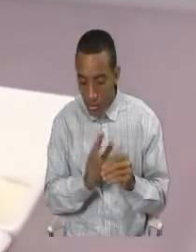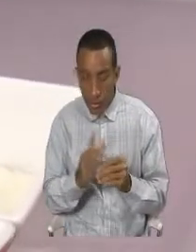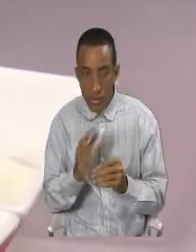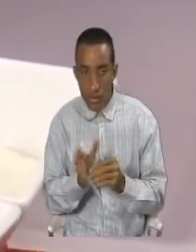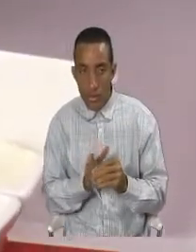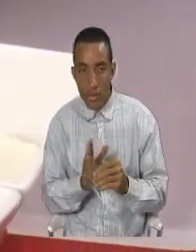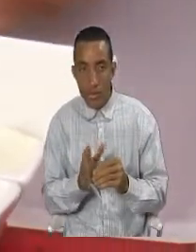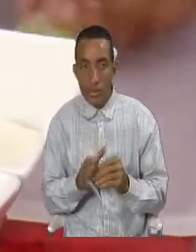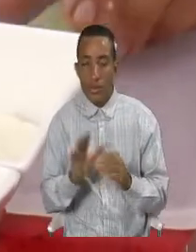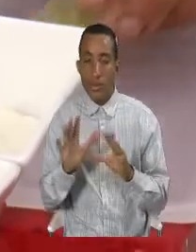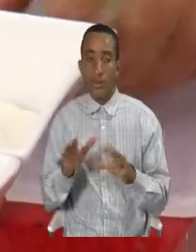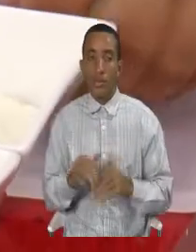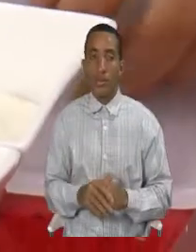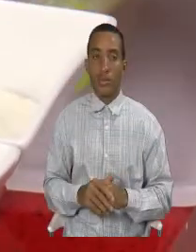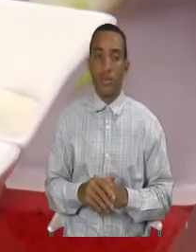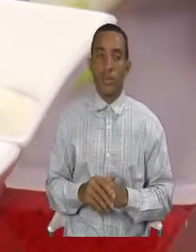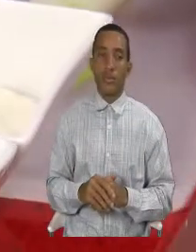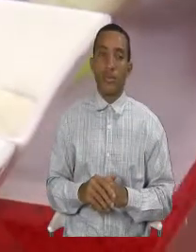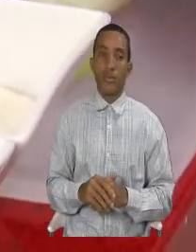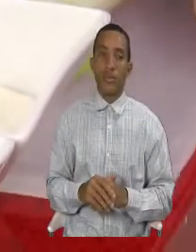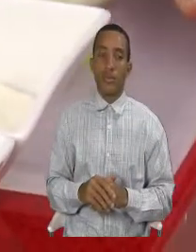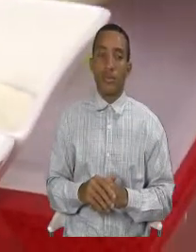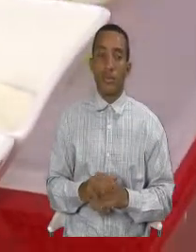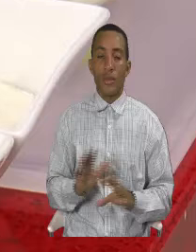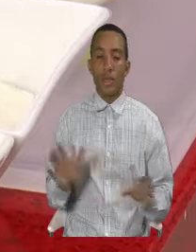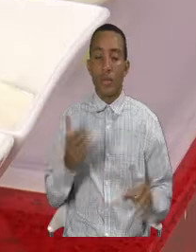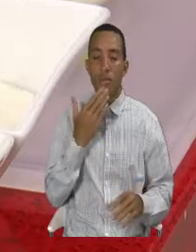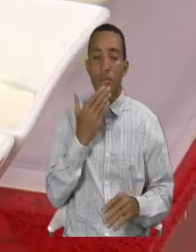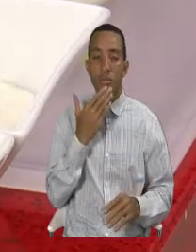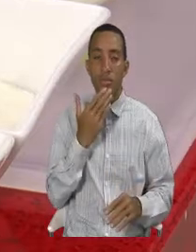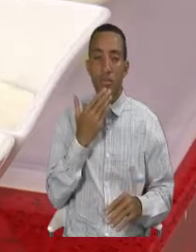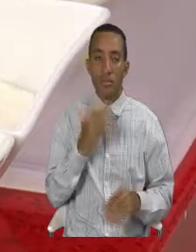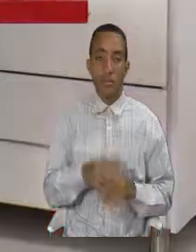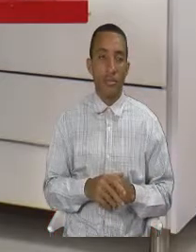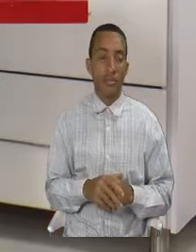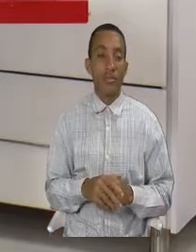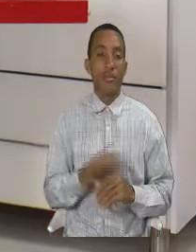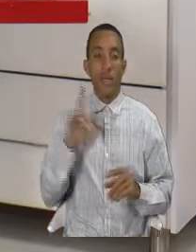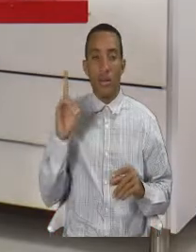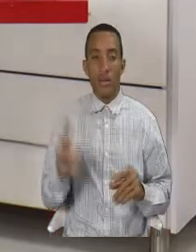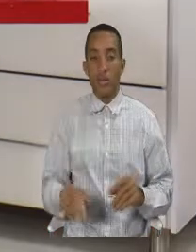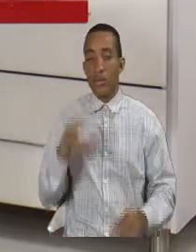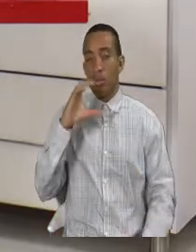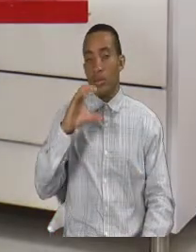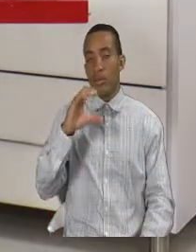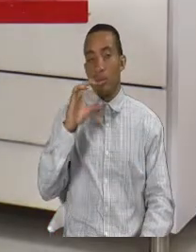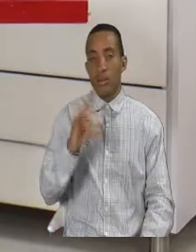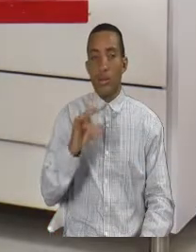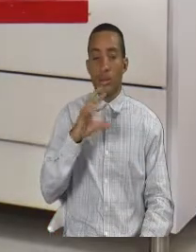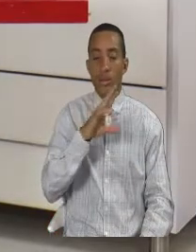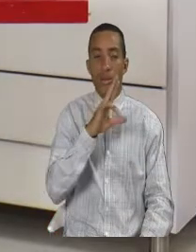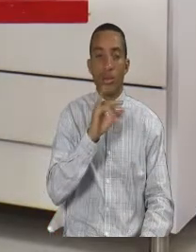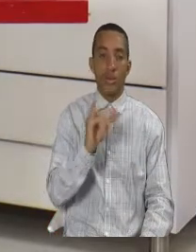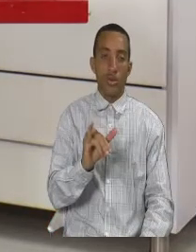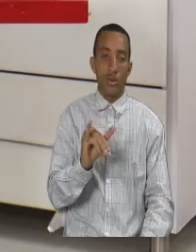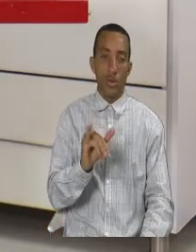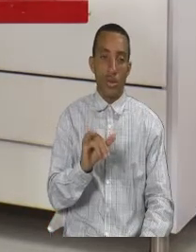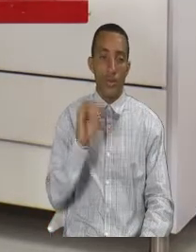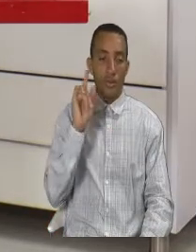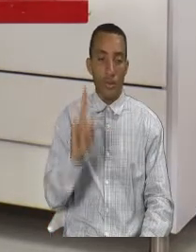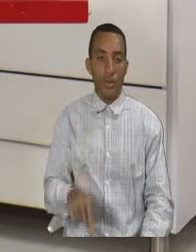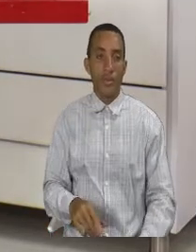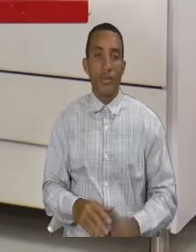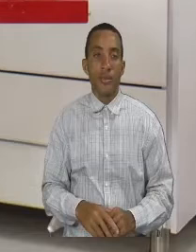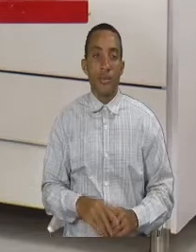casa. Si utilizan, con esta es suficiente. Si utilizan curry también, yo tengo un poquitico de curry. Ahorita miramos si de